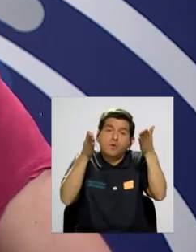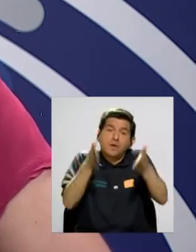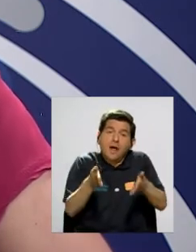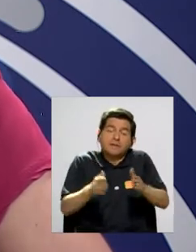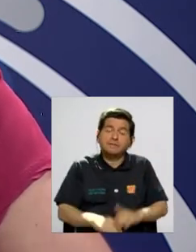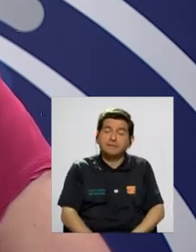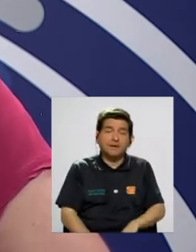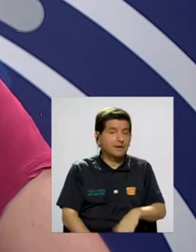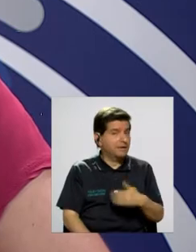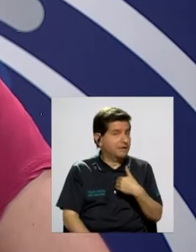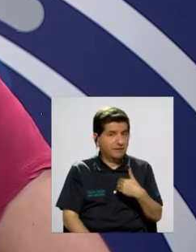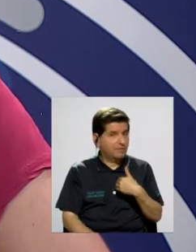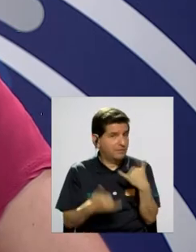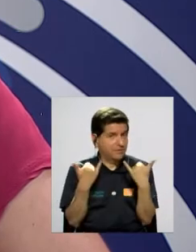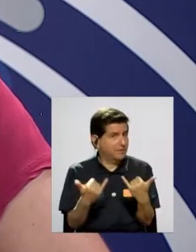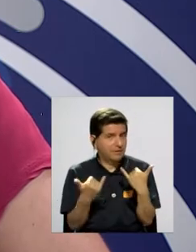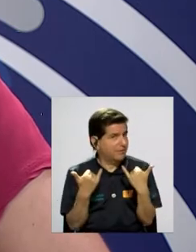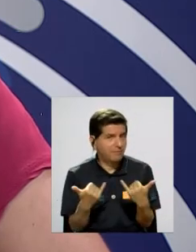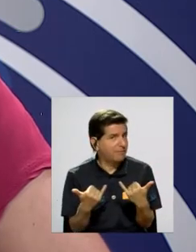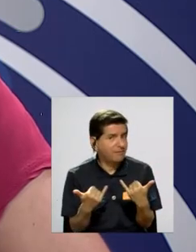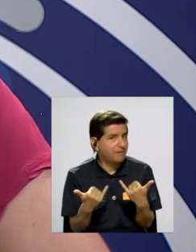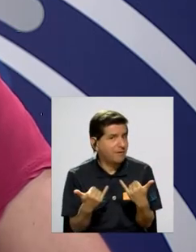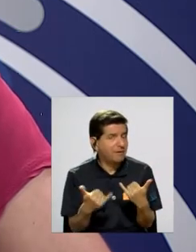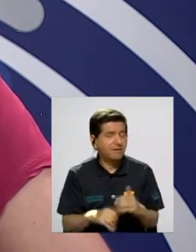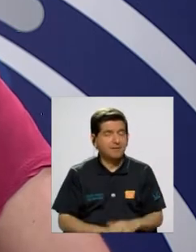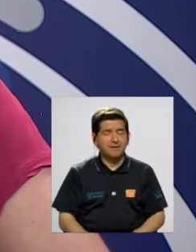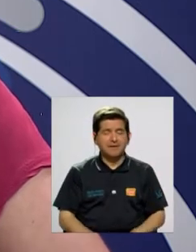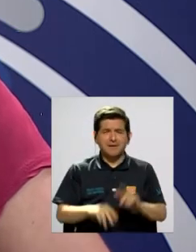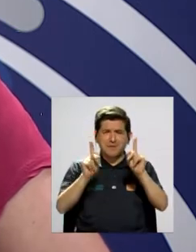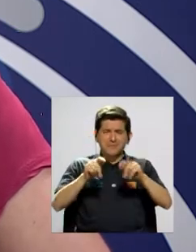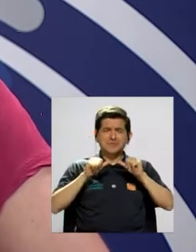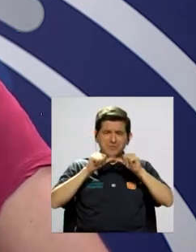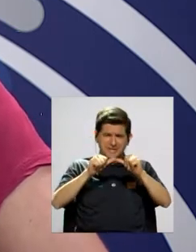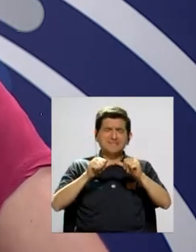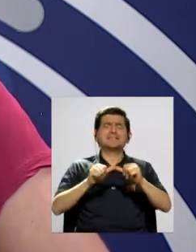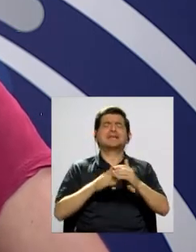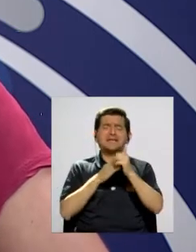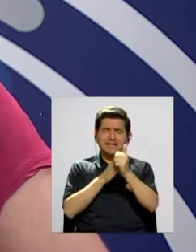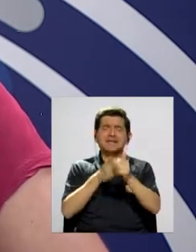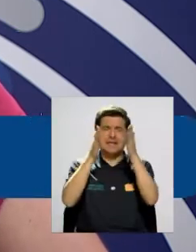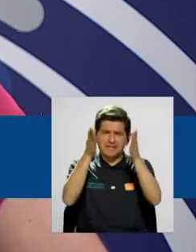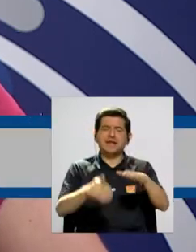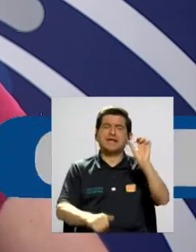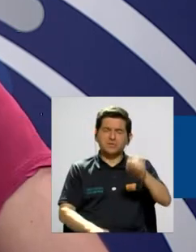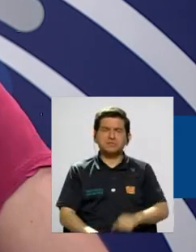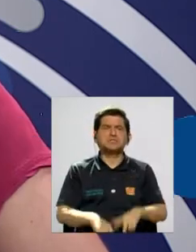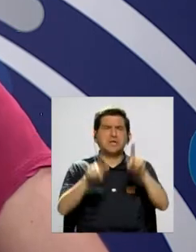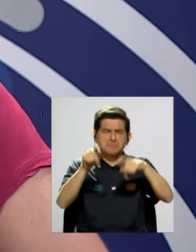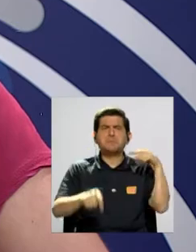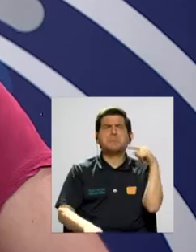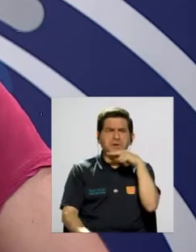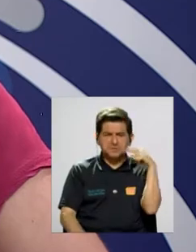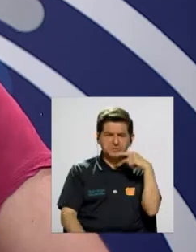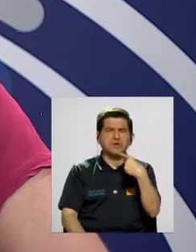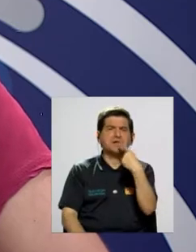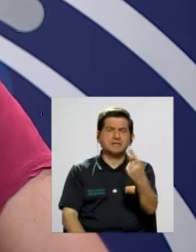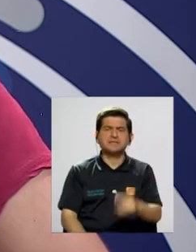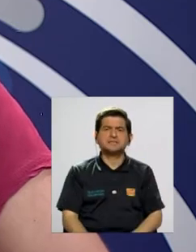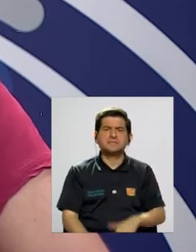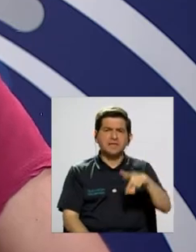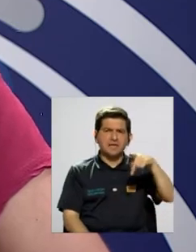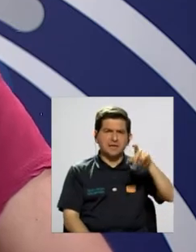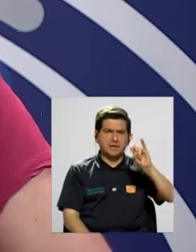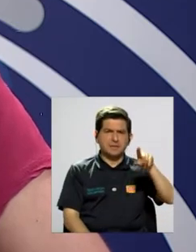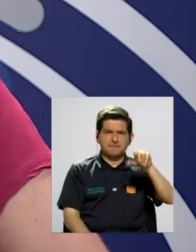está. Y creo que las personas siguen liderazgo. Sí creo que muchas personas de la Unidad Social Cristiana dijeron, si Pisa está